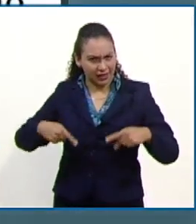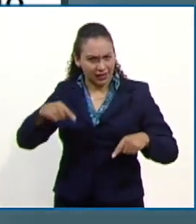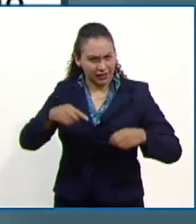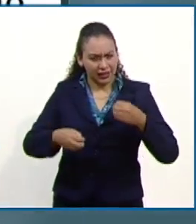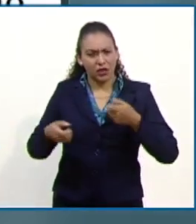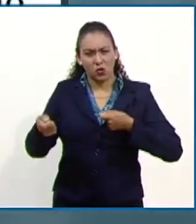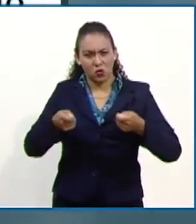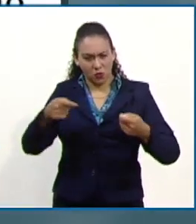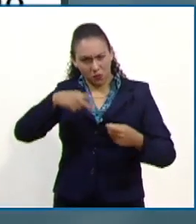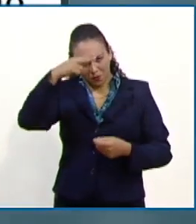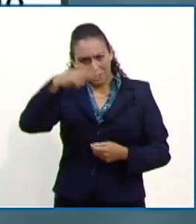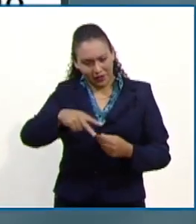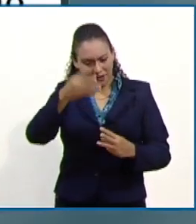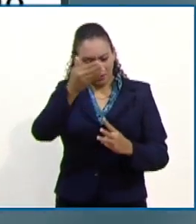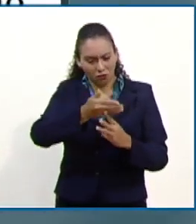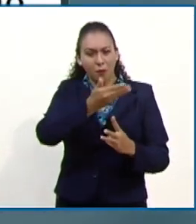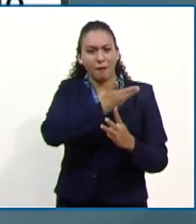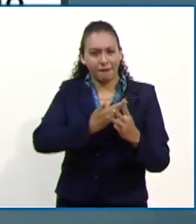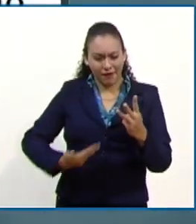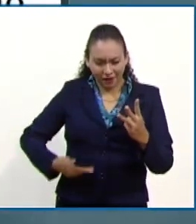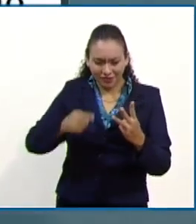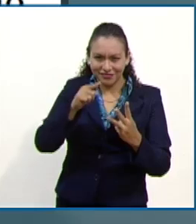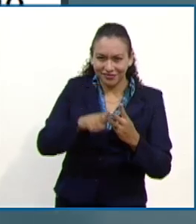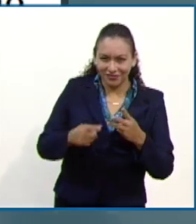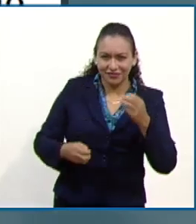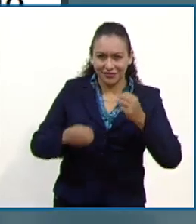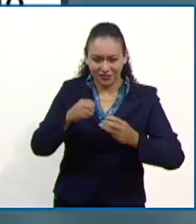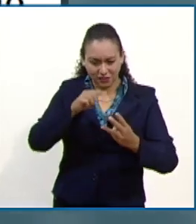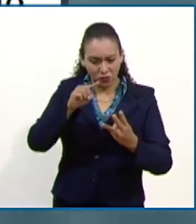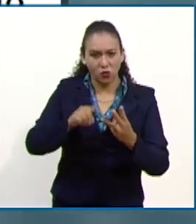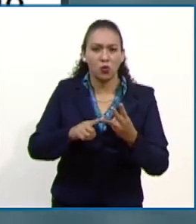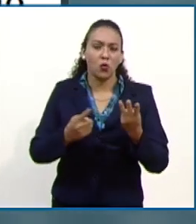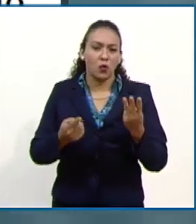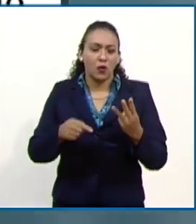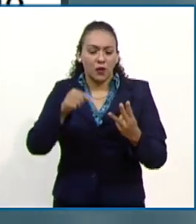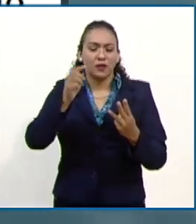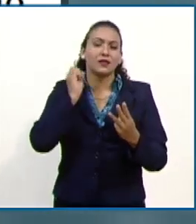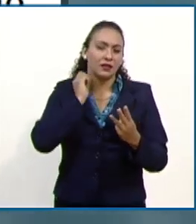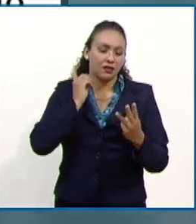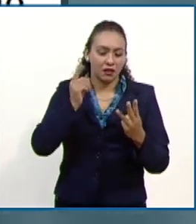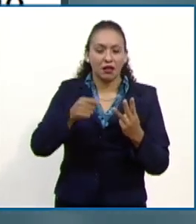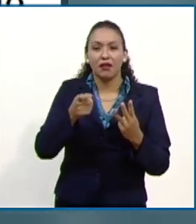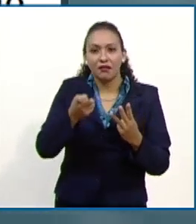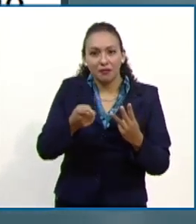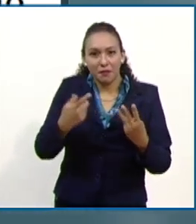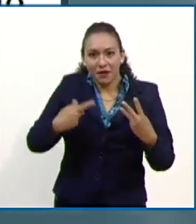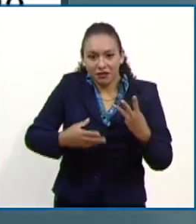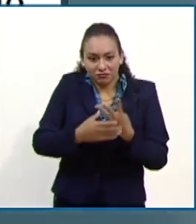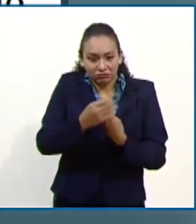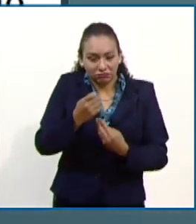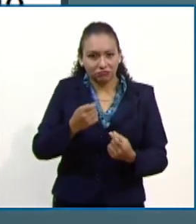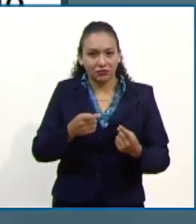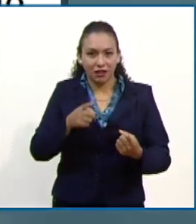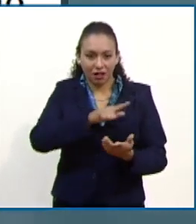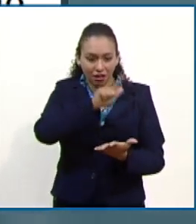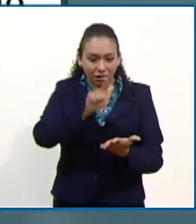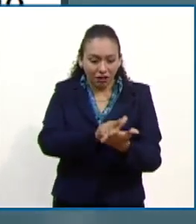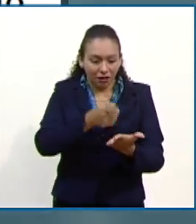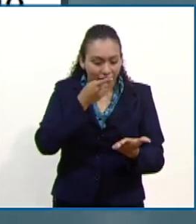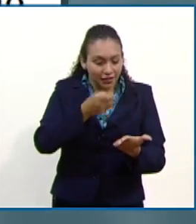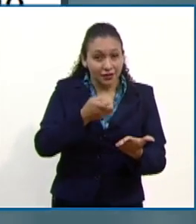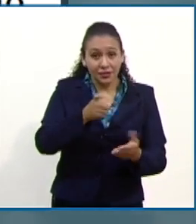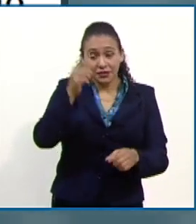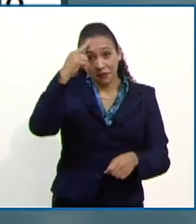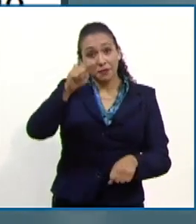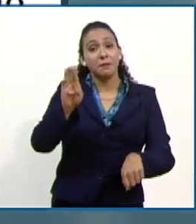la consolidación de su independencia, no como un privilegio, sino como un derecho de las y los ciudadanos, además de asegurar el